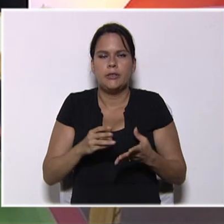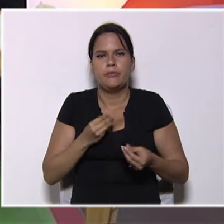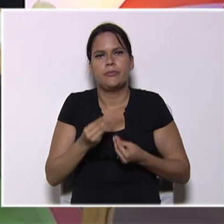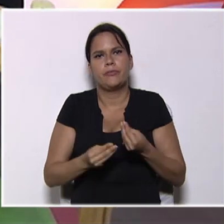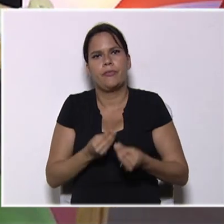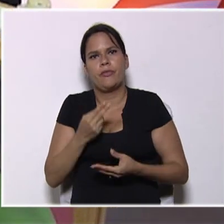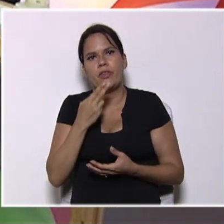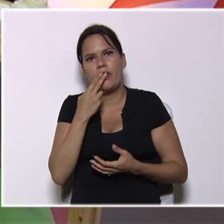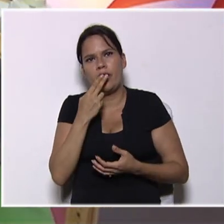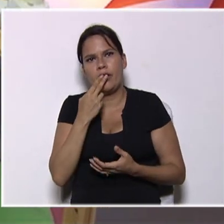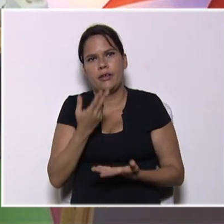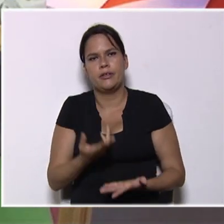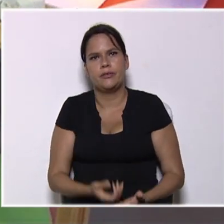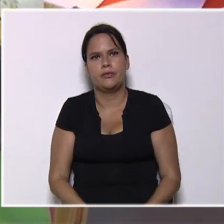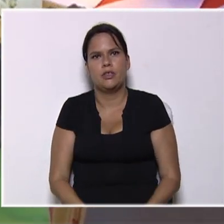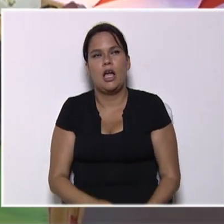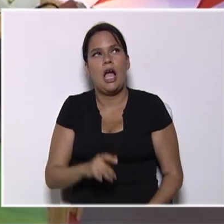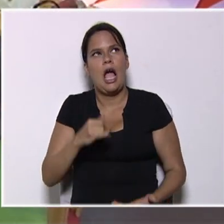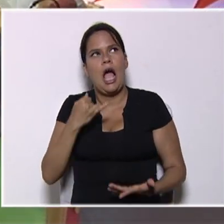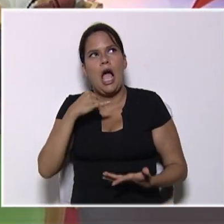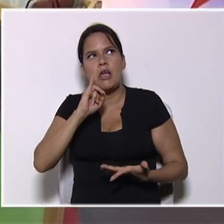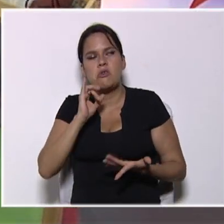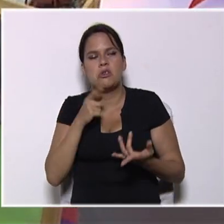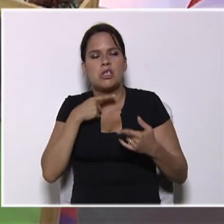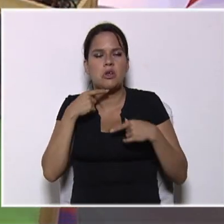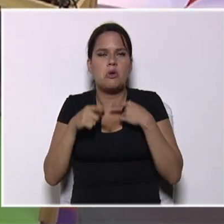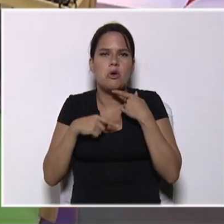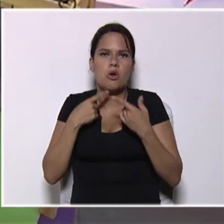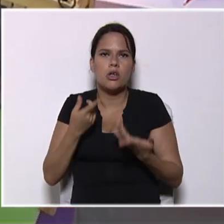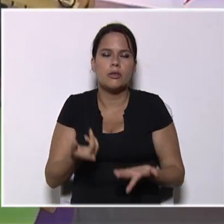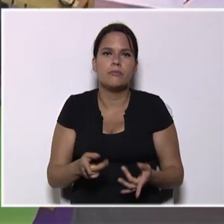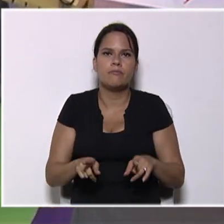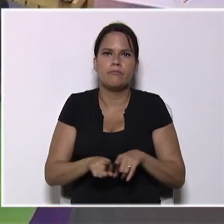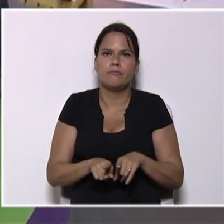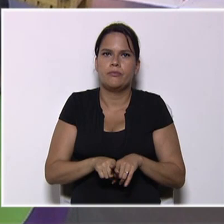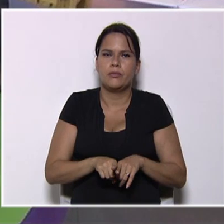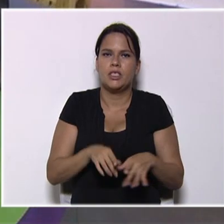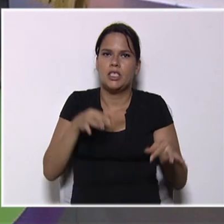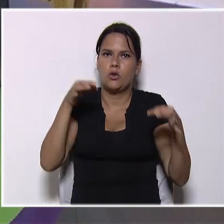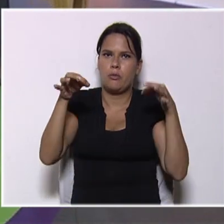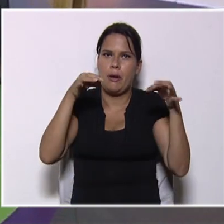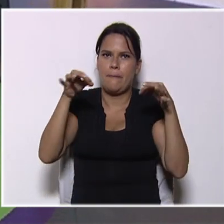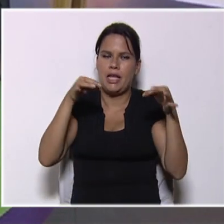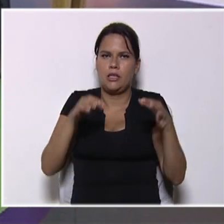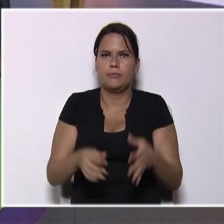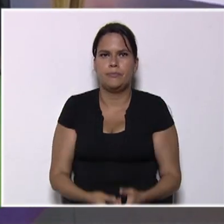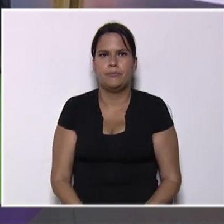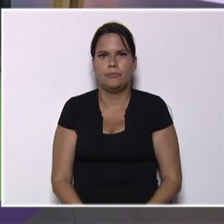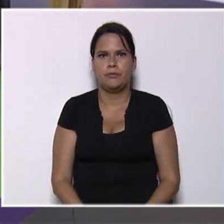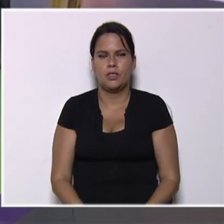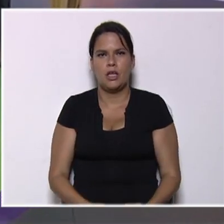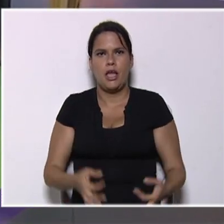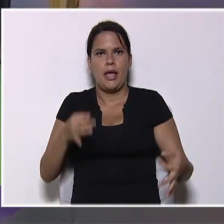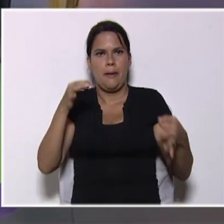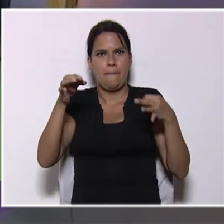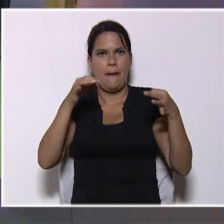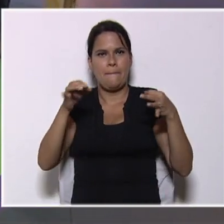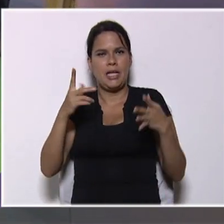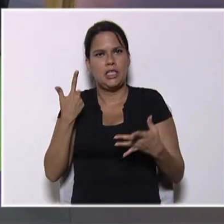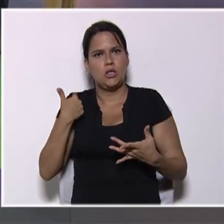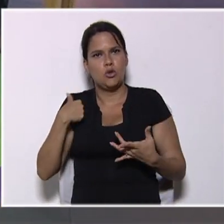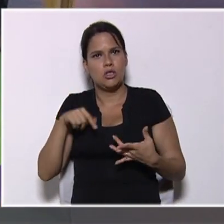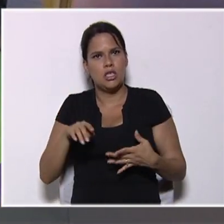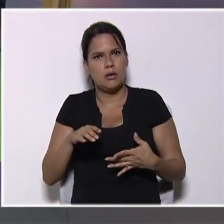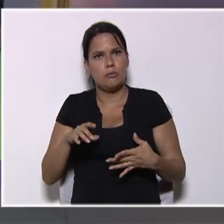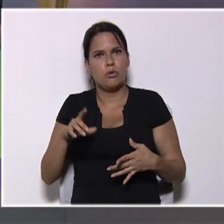vidrio que son coloreados. También ocurre con el papel. El papel tiene un tiempo de degradación